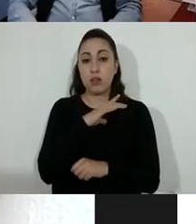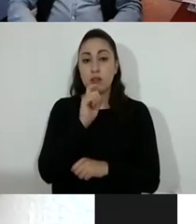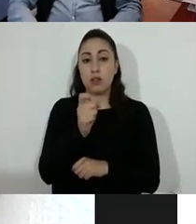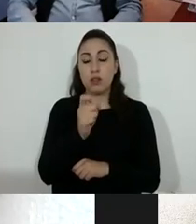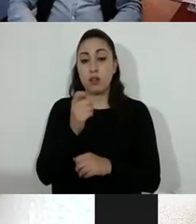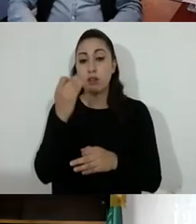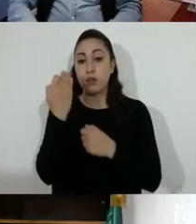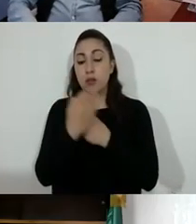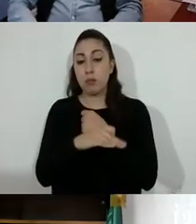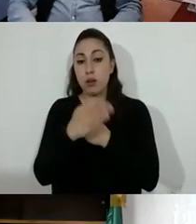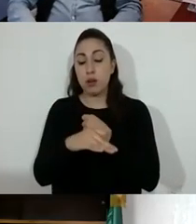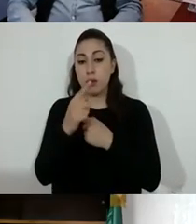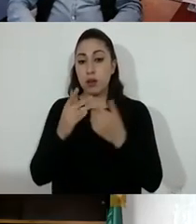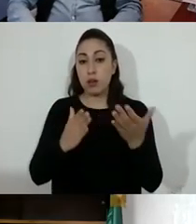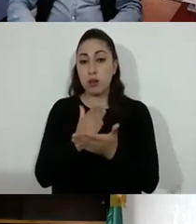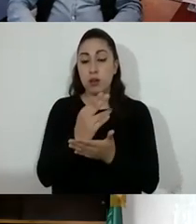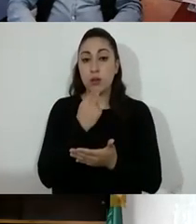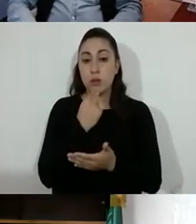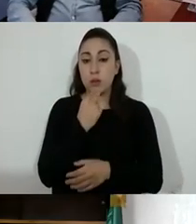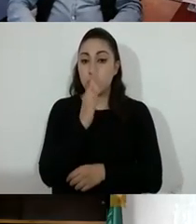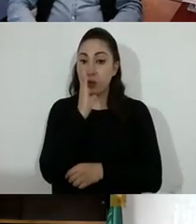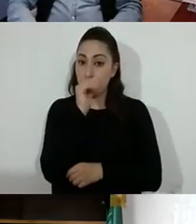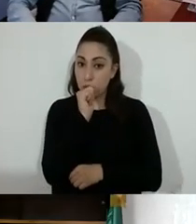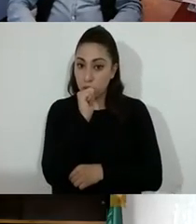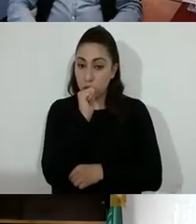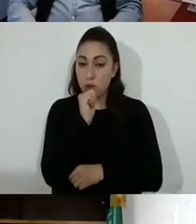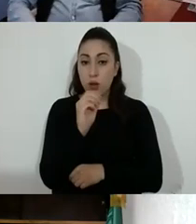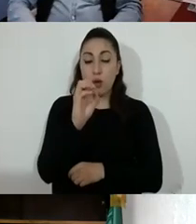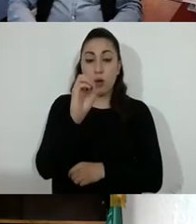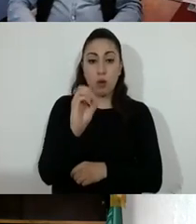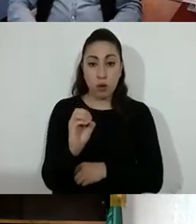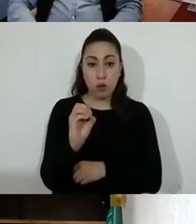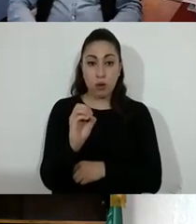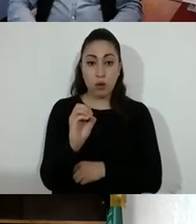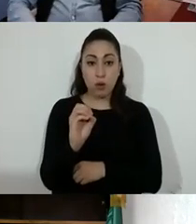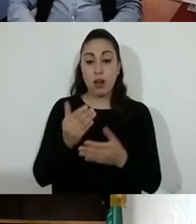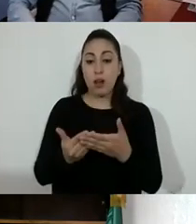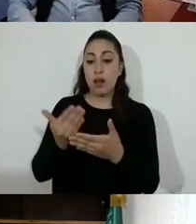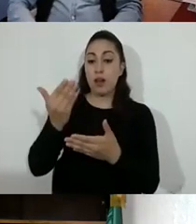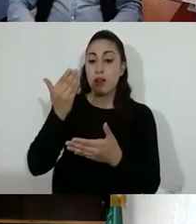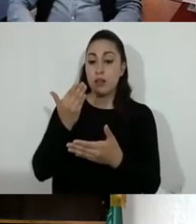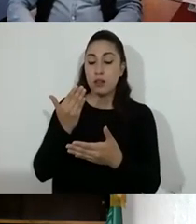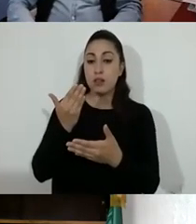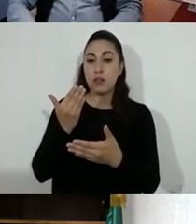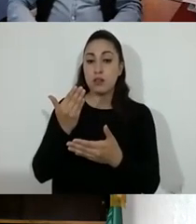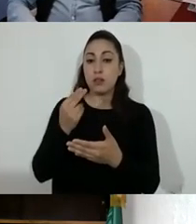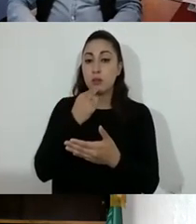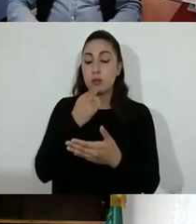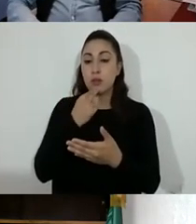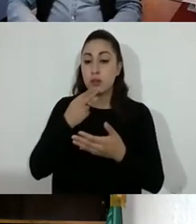temporal o permanente o que haya sido realizado de manera previa con recursos de la